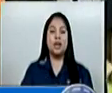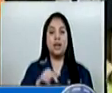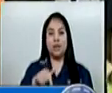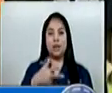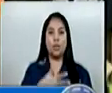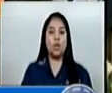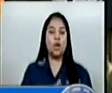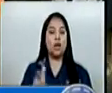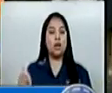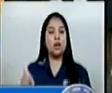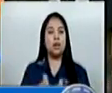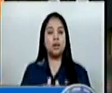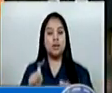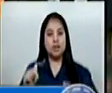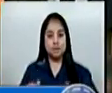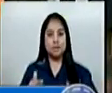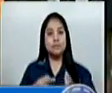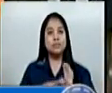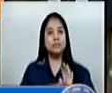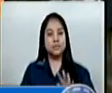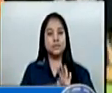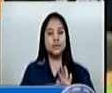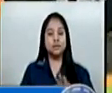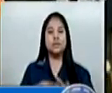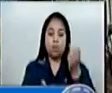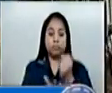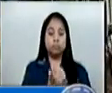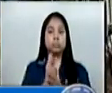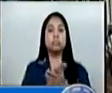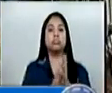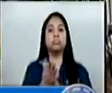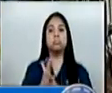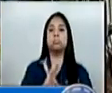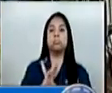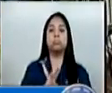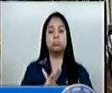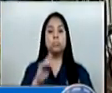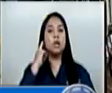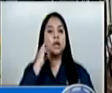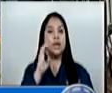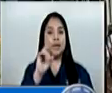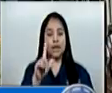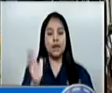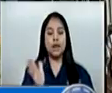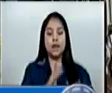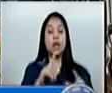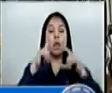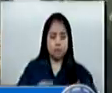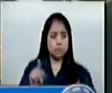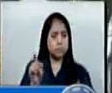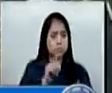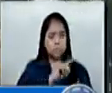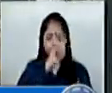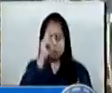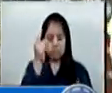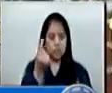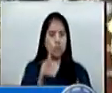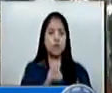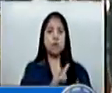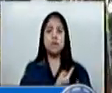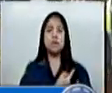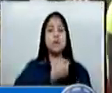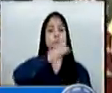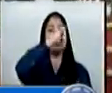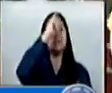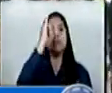contó con la participación del presidente de la República, Alejandro Yamatei, así como de representantes de las entidades que participaron. El objetivo